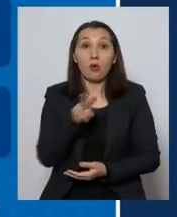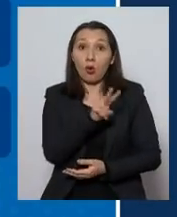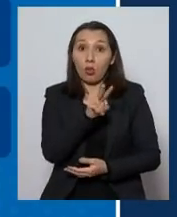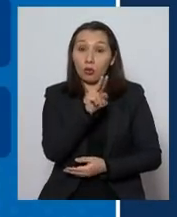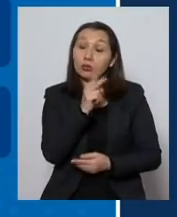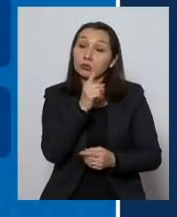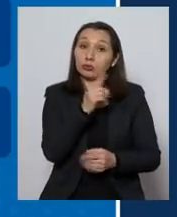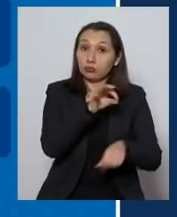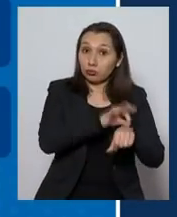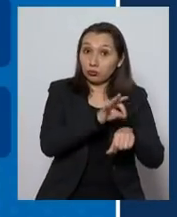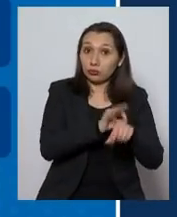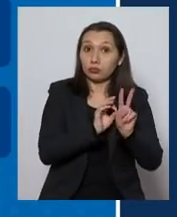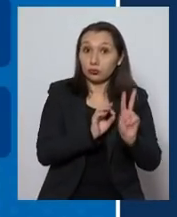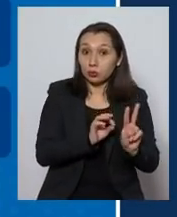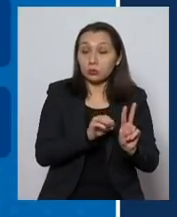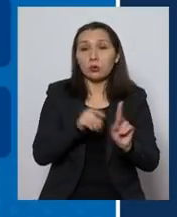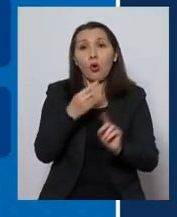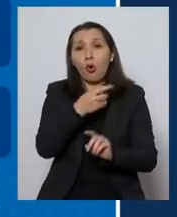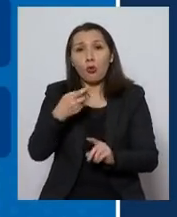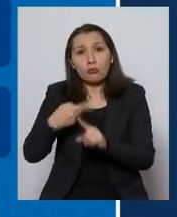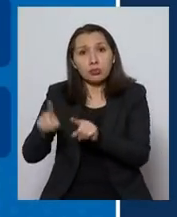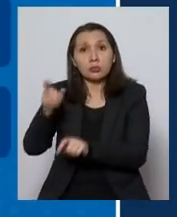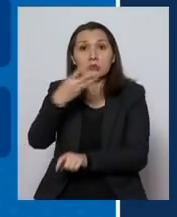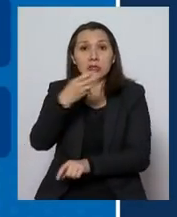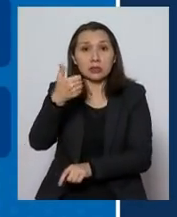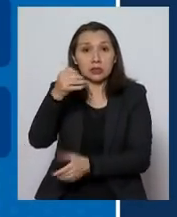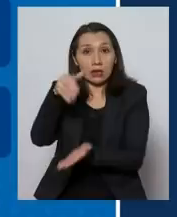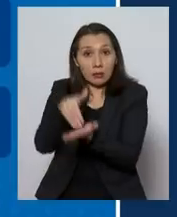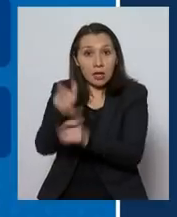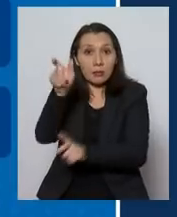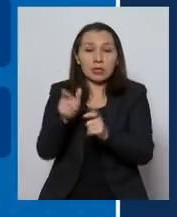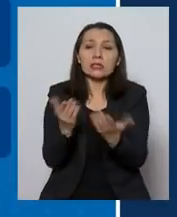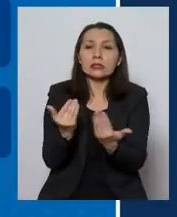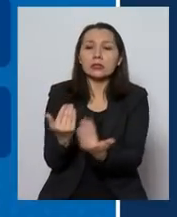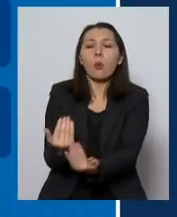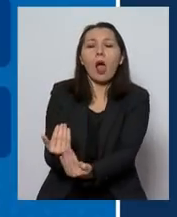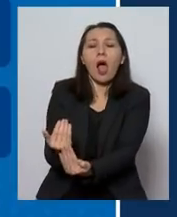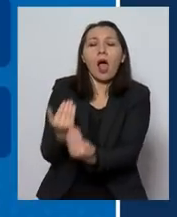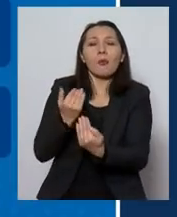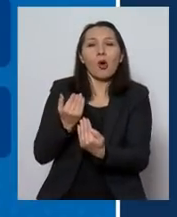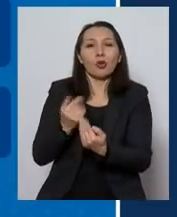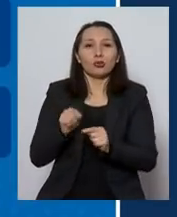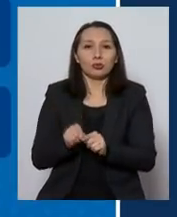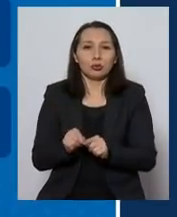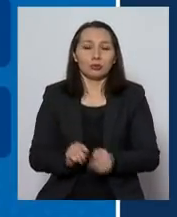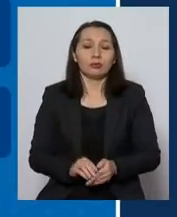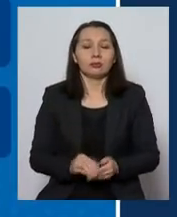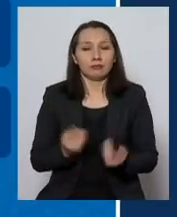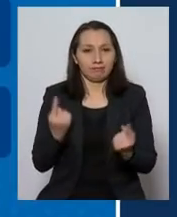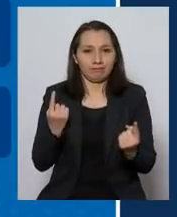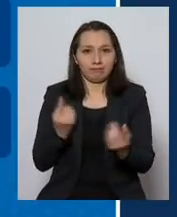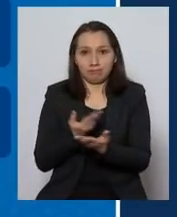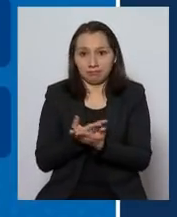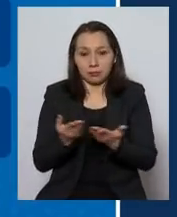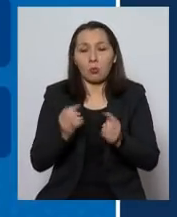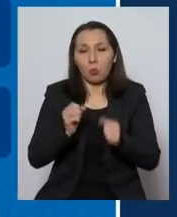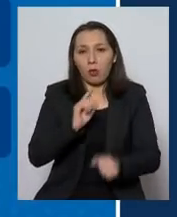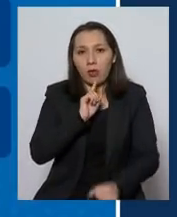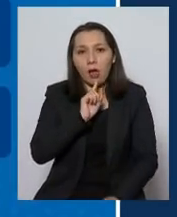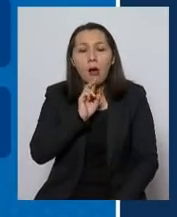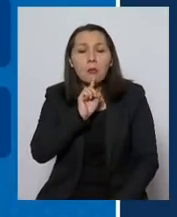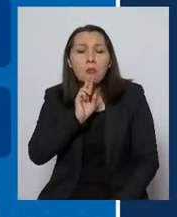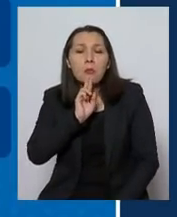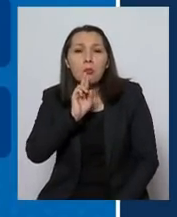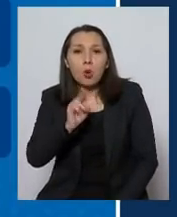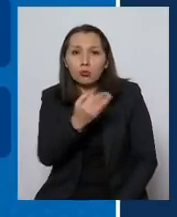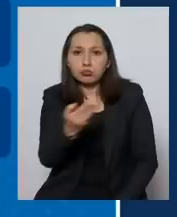Rubén y otras 360.000 personas lo necesitan. Cedo la palabra para poder responder